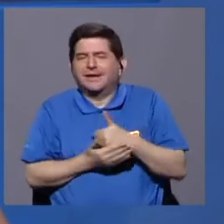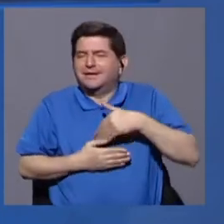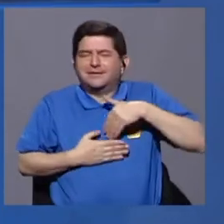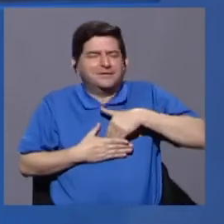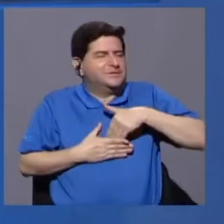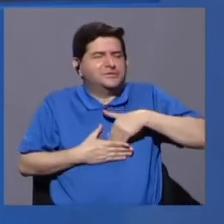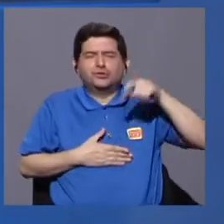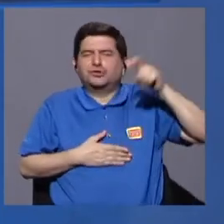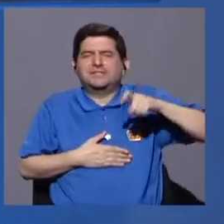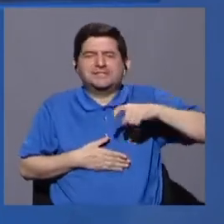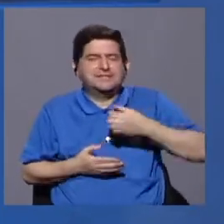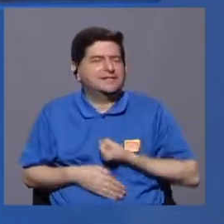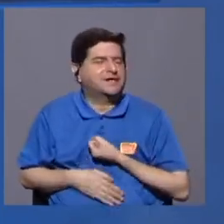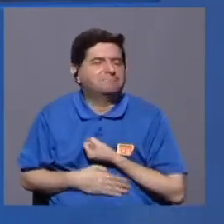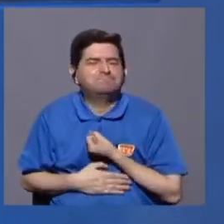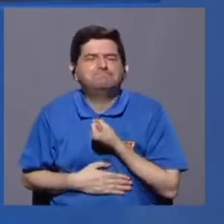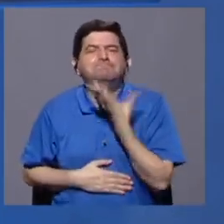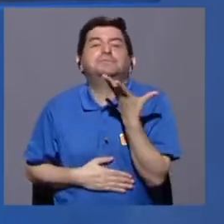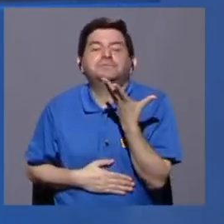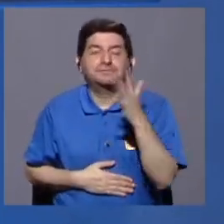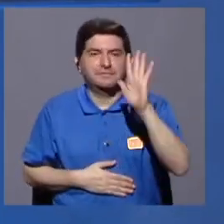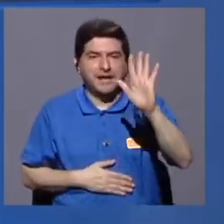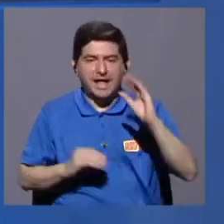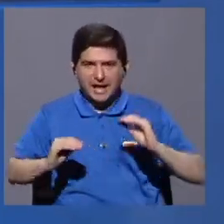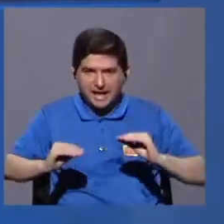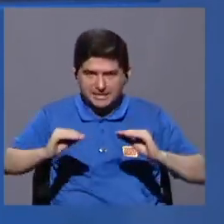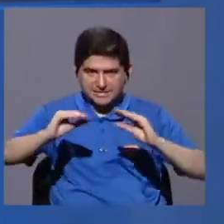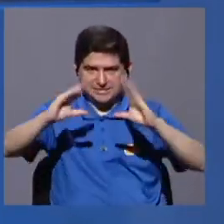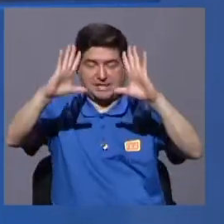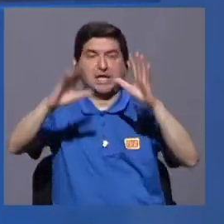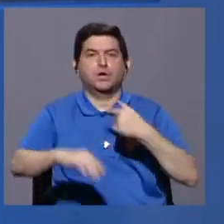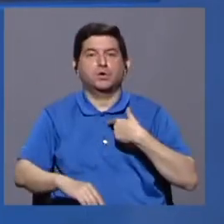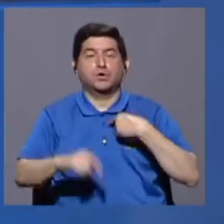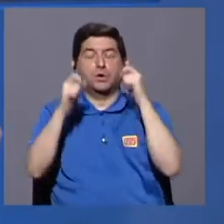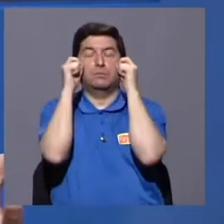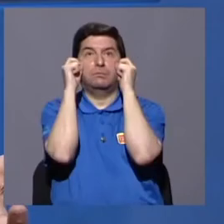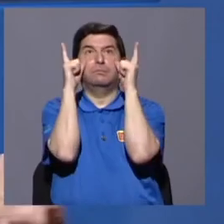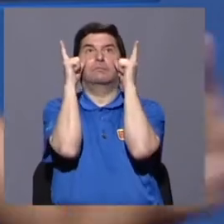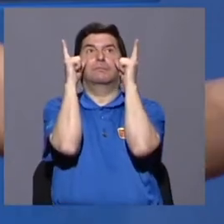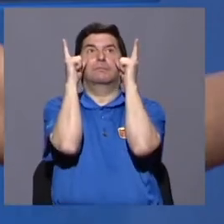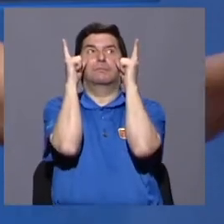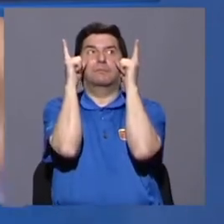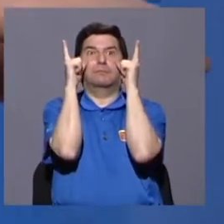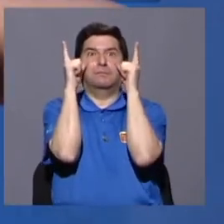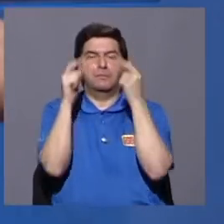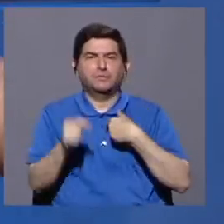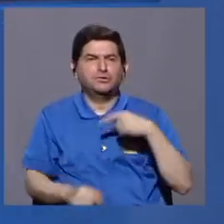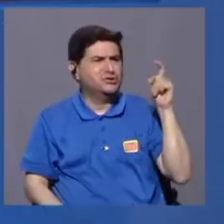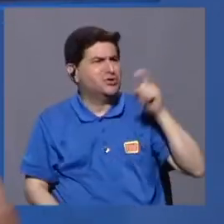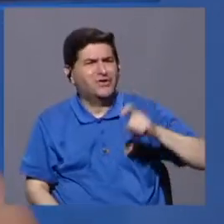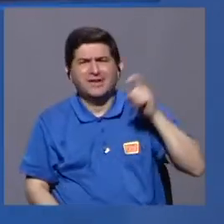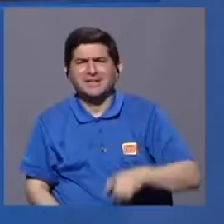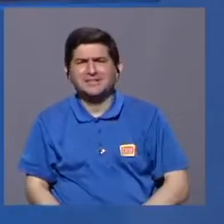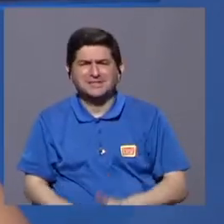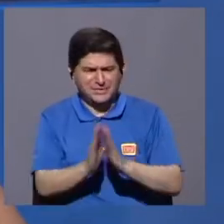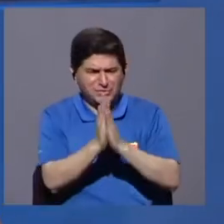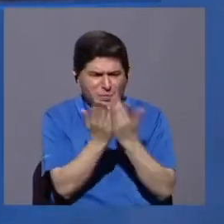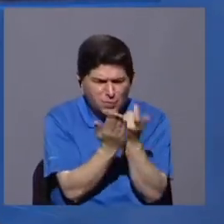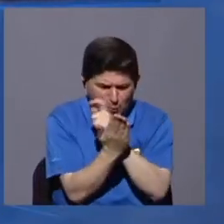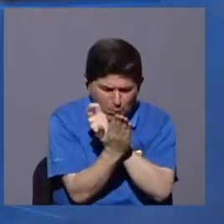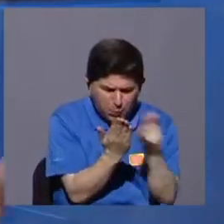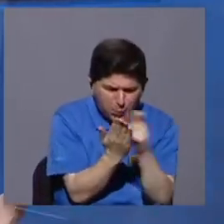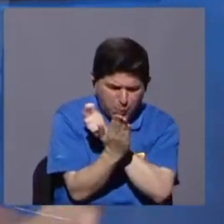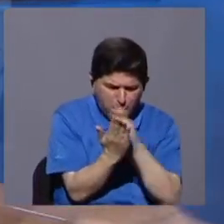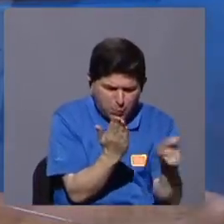que necesitaba sacar. Y a las 5 de la mañana me desperté así y yo necesito un cuaderno. Y empecé a